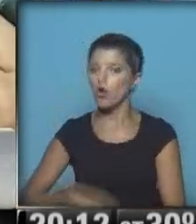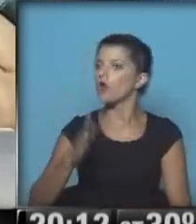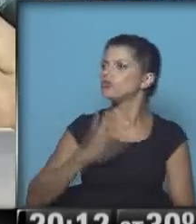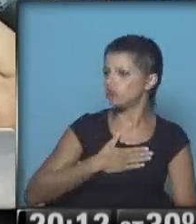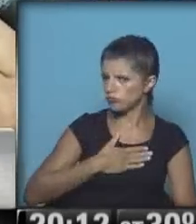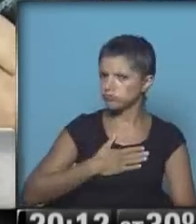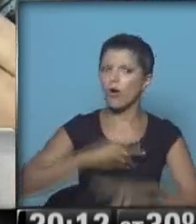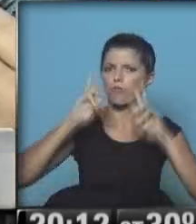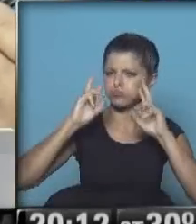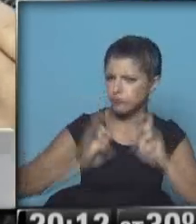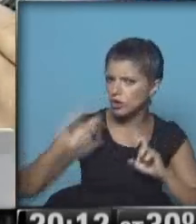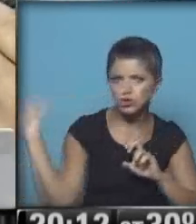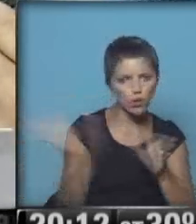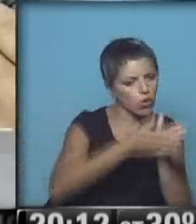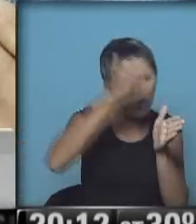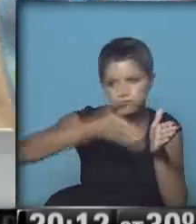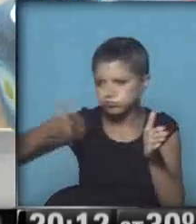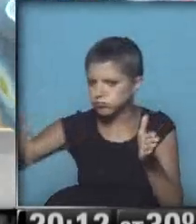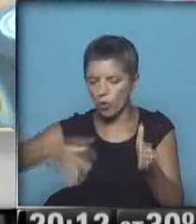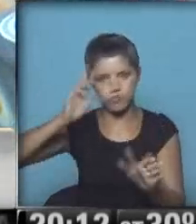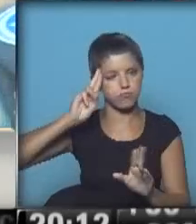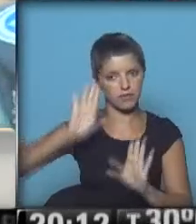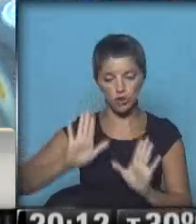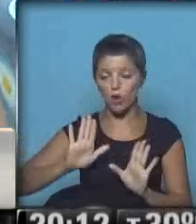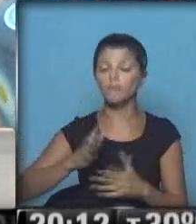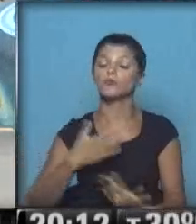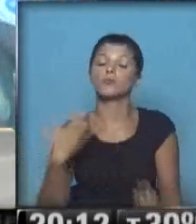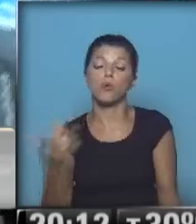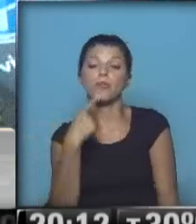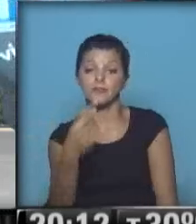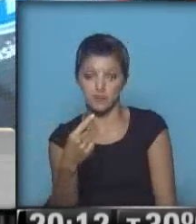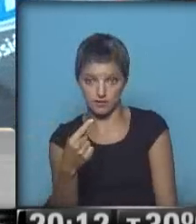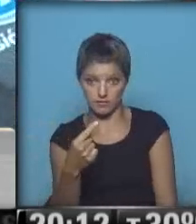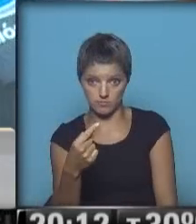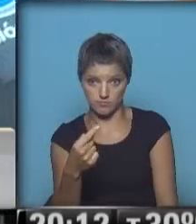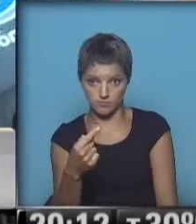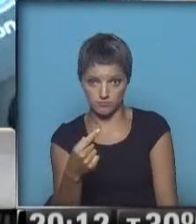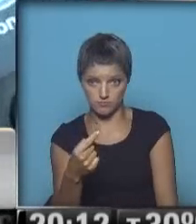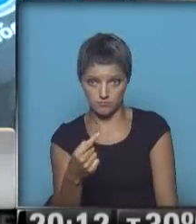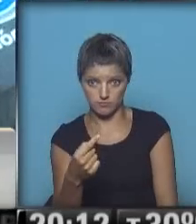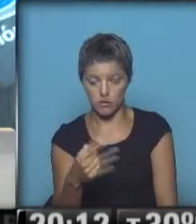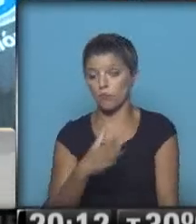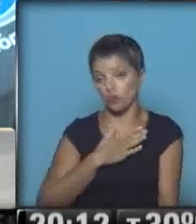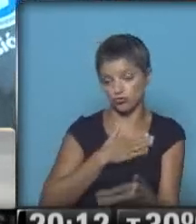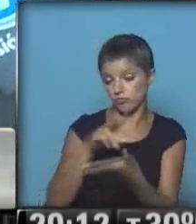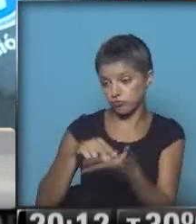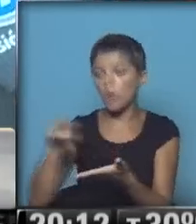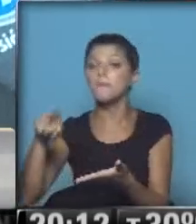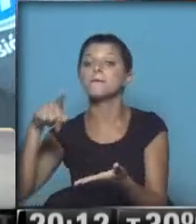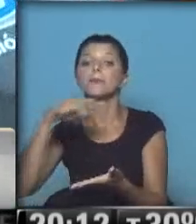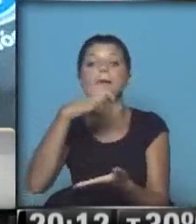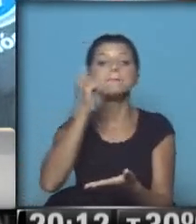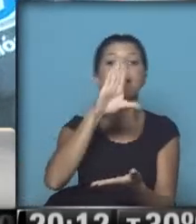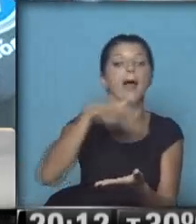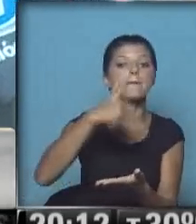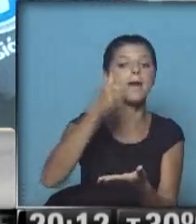absolutamente a rajatabla. Entonces yo lo único que le puedo decir es que, del conocimiento, creo que la doctora Palma Gini tiene todo el